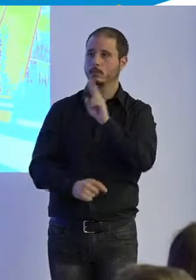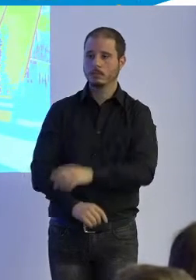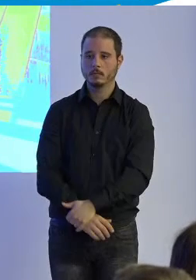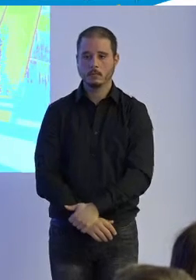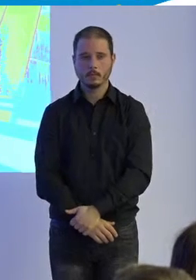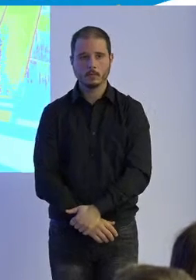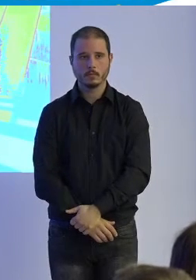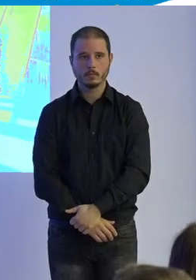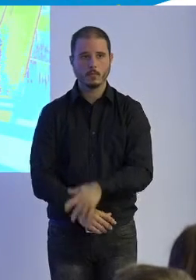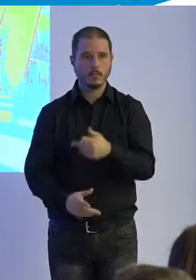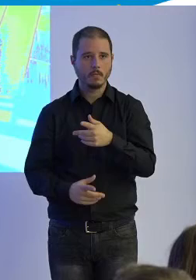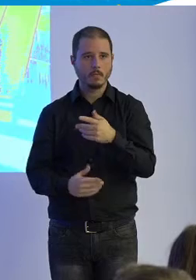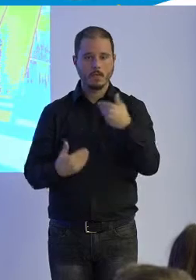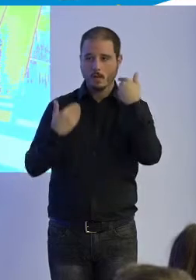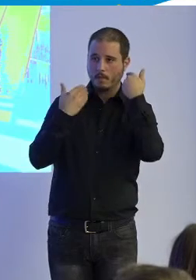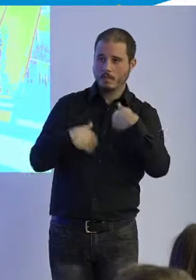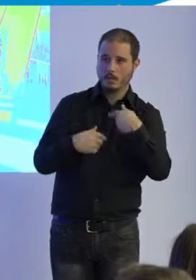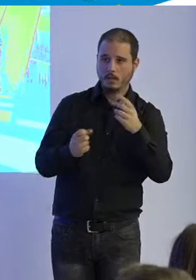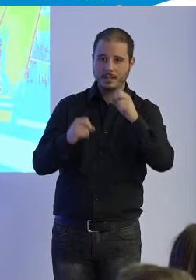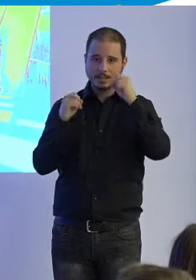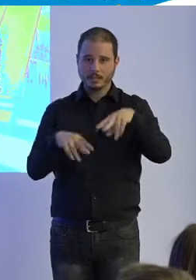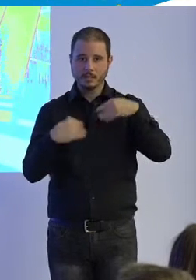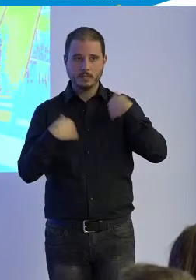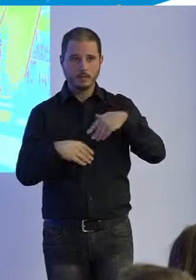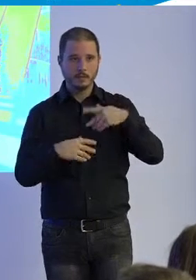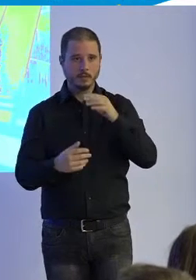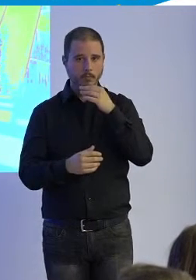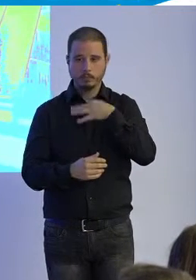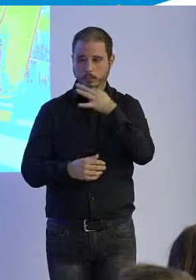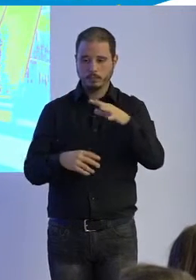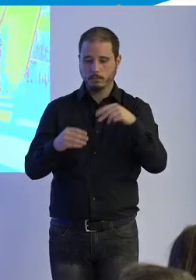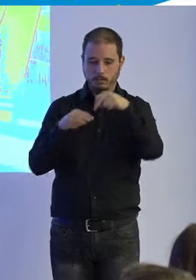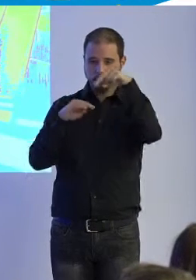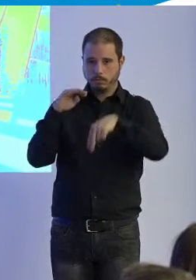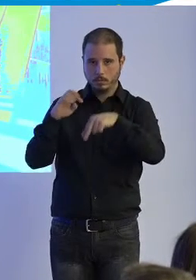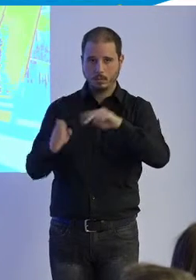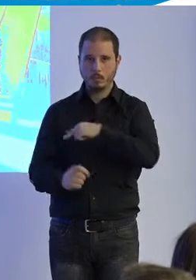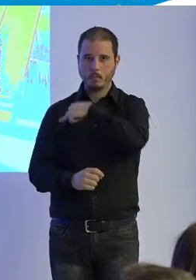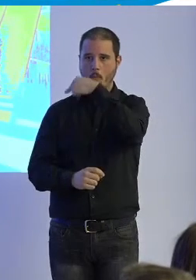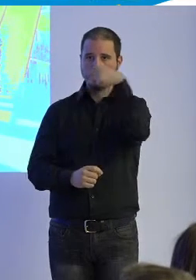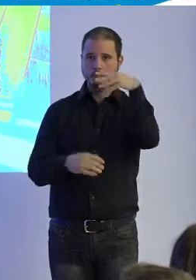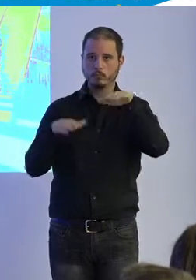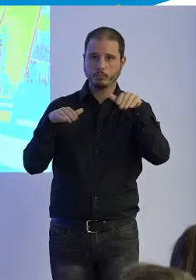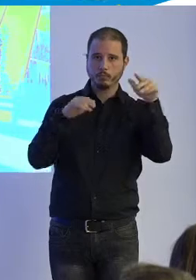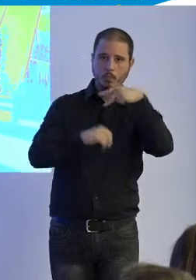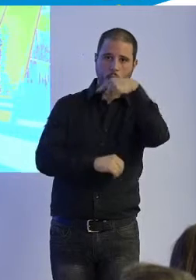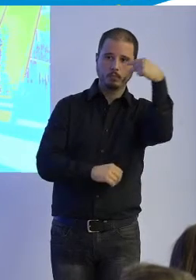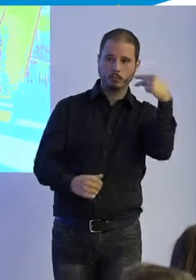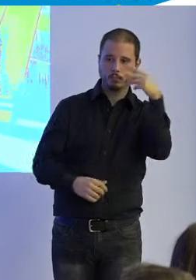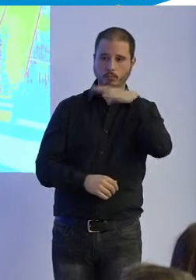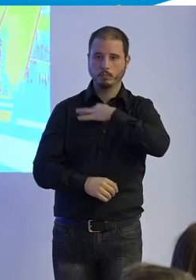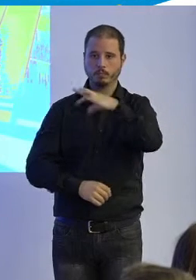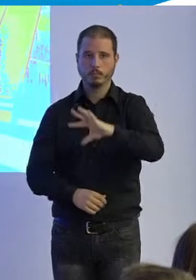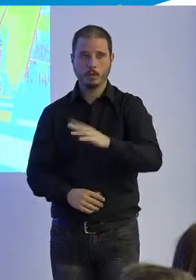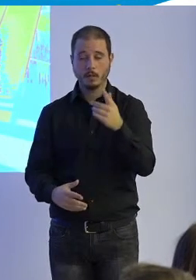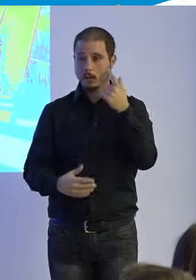con físicas, sin físicas, podemos volar, las cosas pueden caer, se pueden quedar flotando, podemos hacer lo que queramos. Entonces, empezar a imaginar todo ese tipo